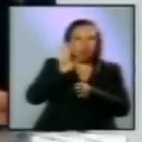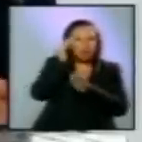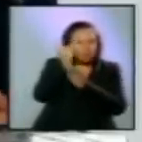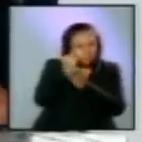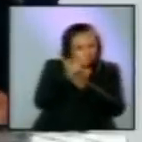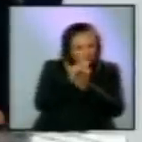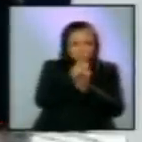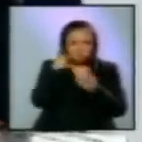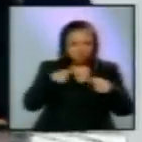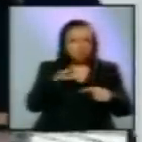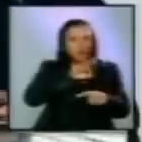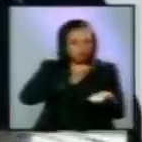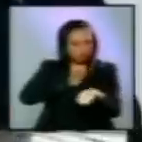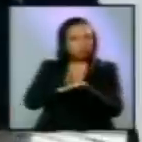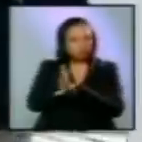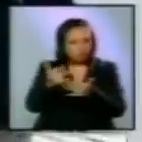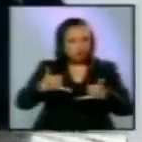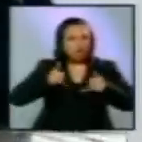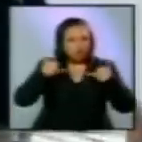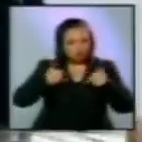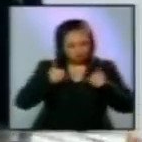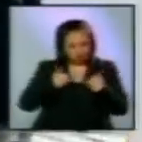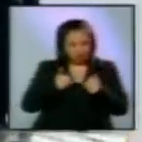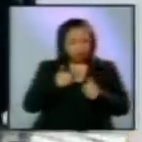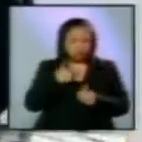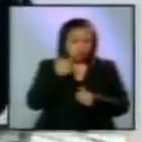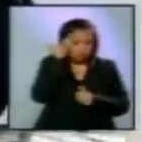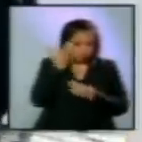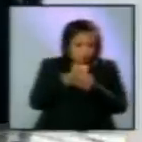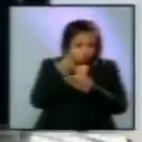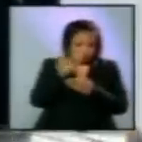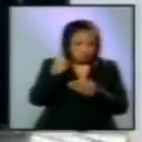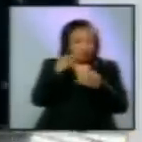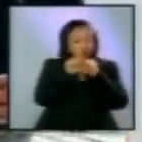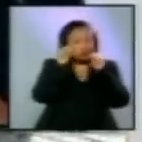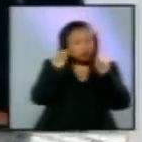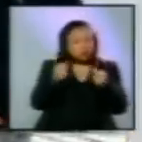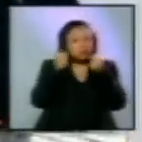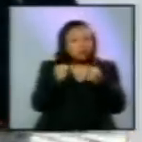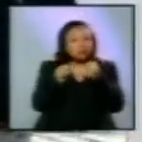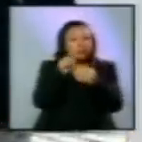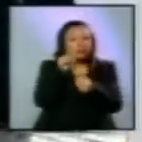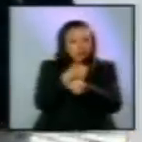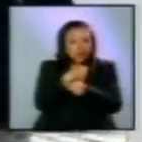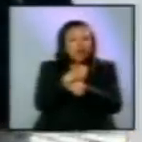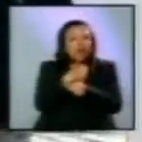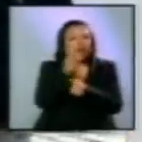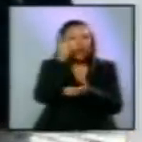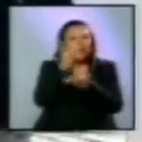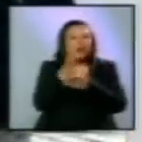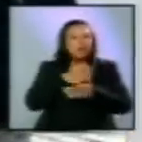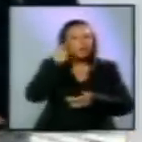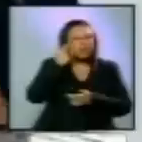mexicanos puedan acceder a esto. En mi propuesta de sistema de seguridad social, no solamente tenemos garantizadas